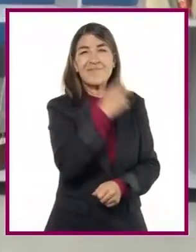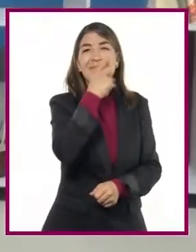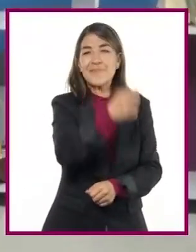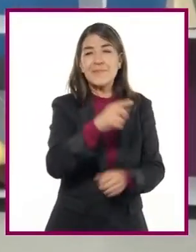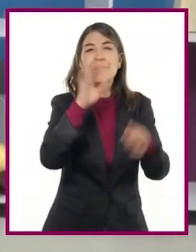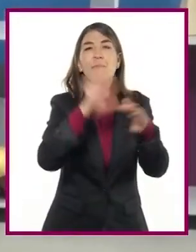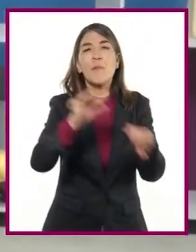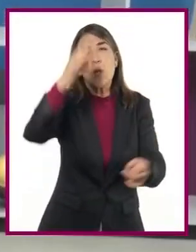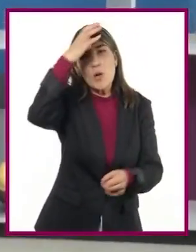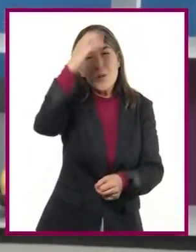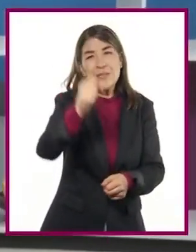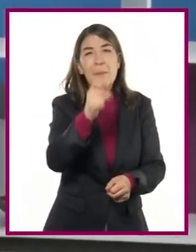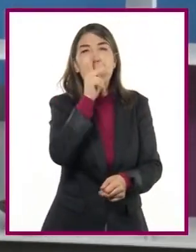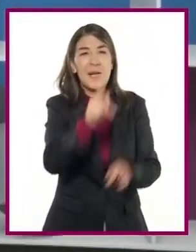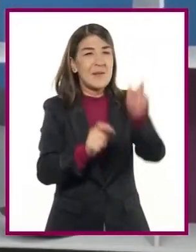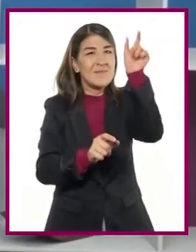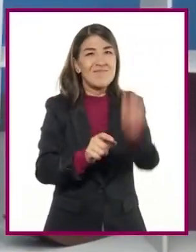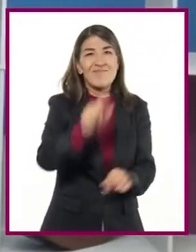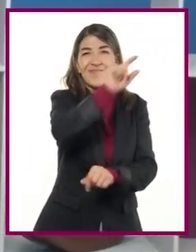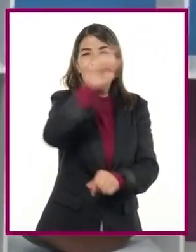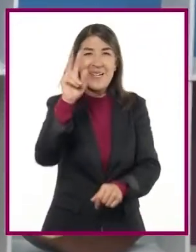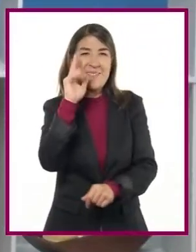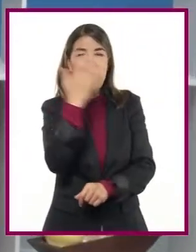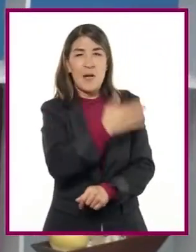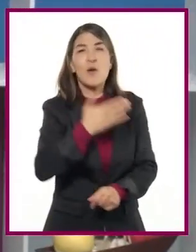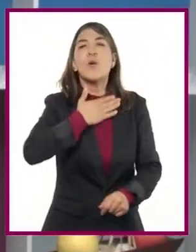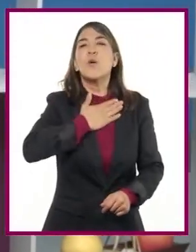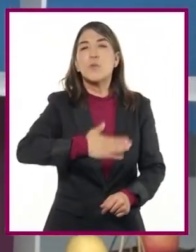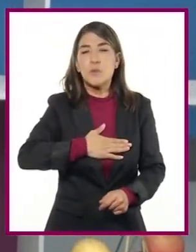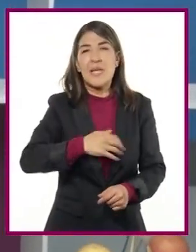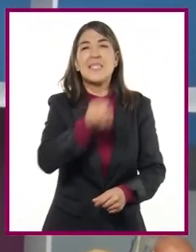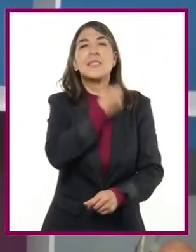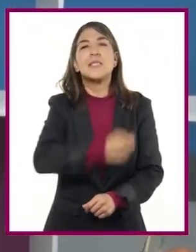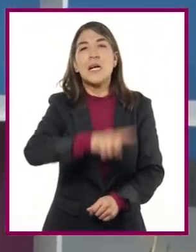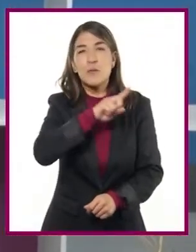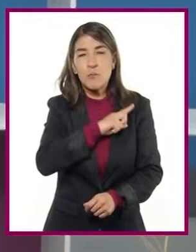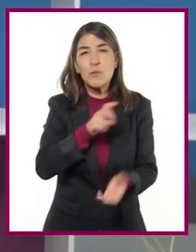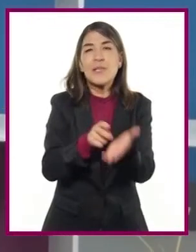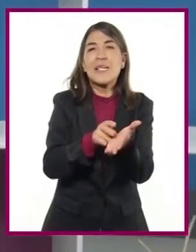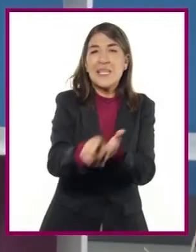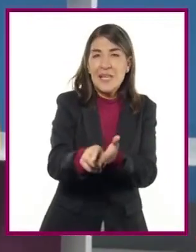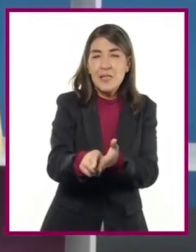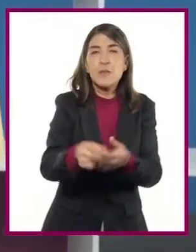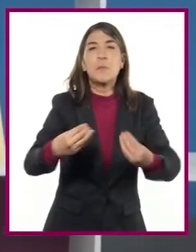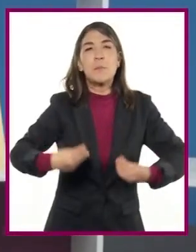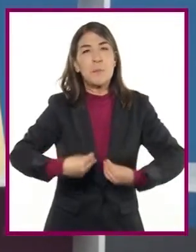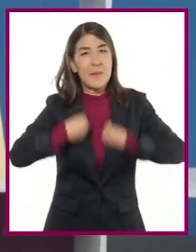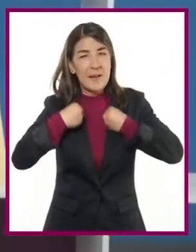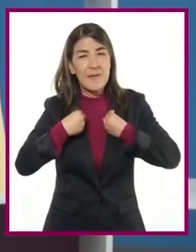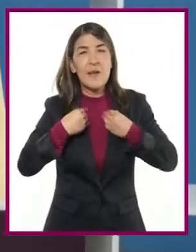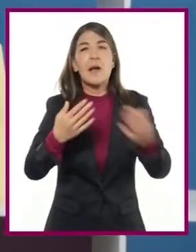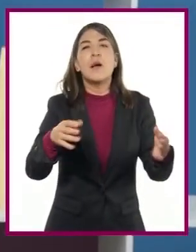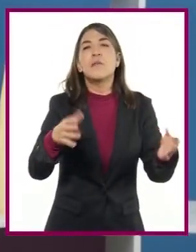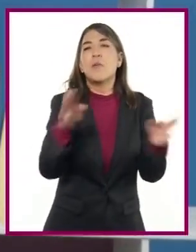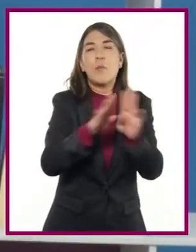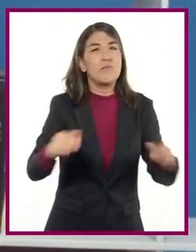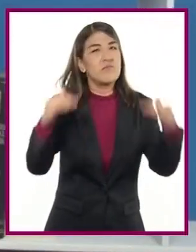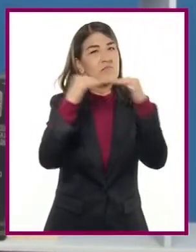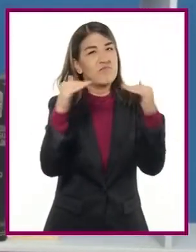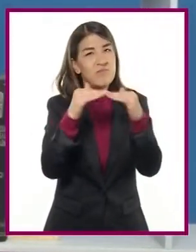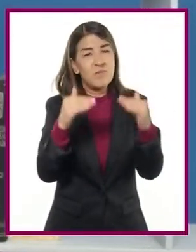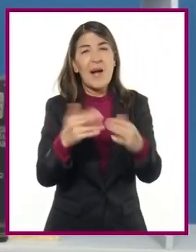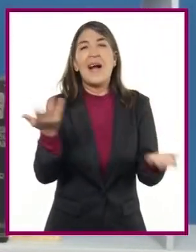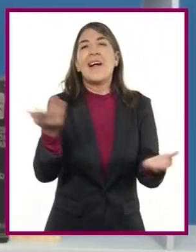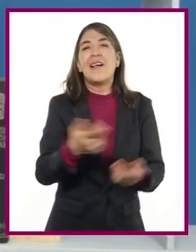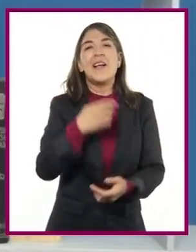los conceptos que aparecen en el video son justicia, salud, derechos, vivienda, imparcialidad,